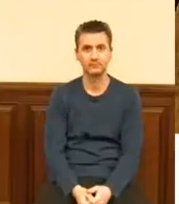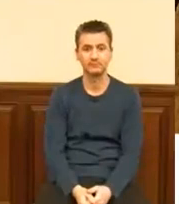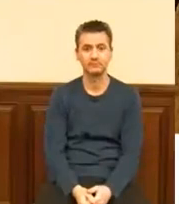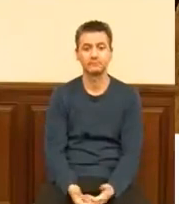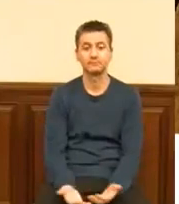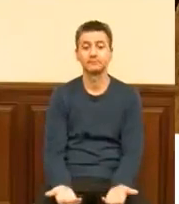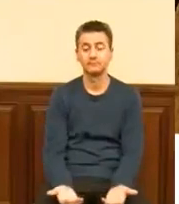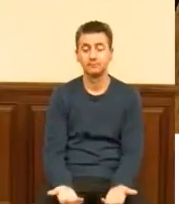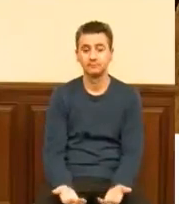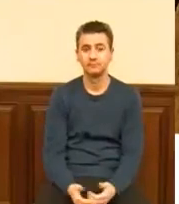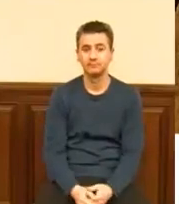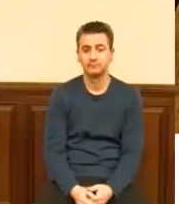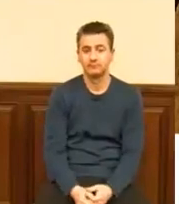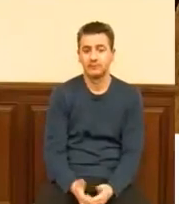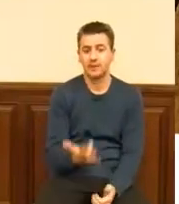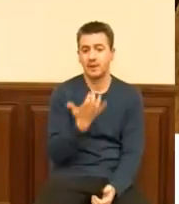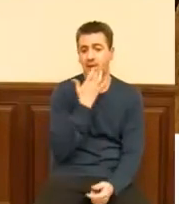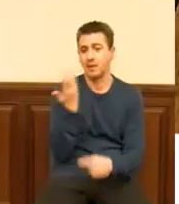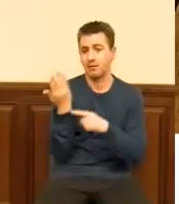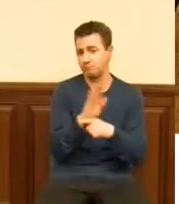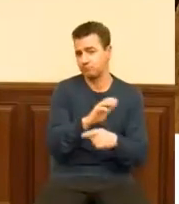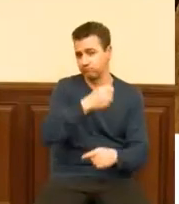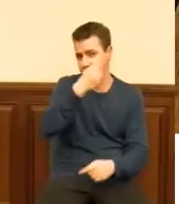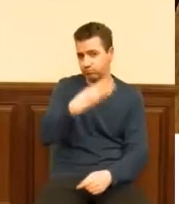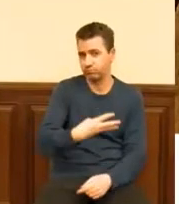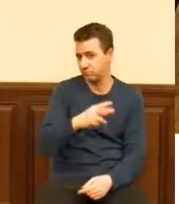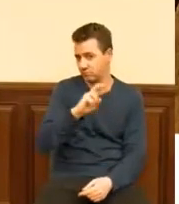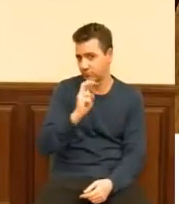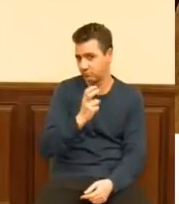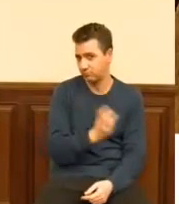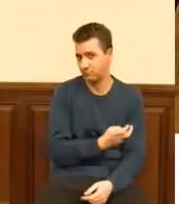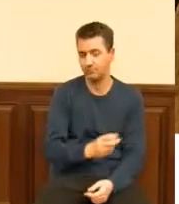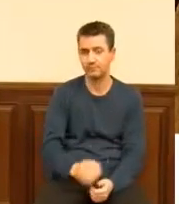Entonces, en todos estos ejemplos